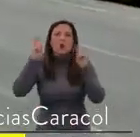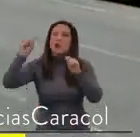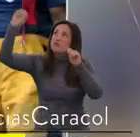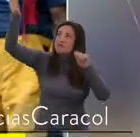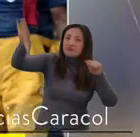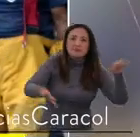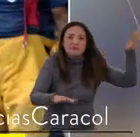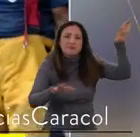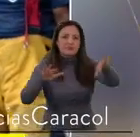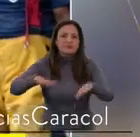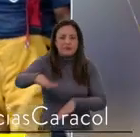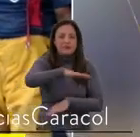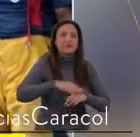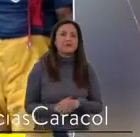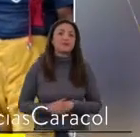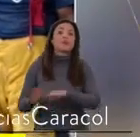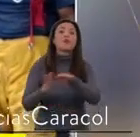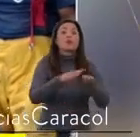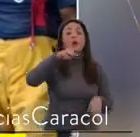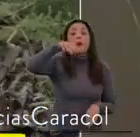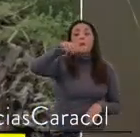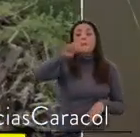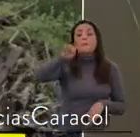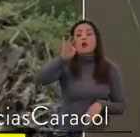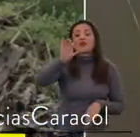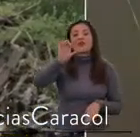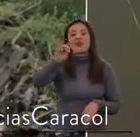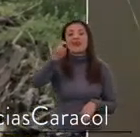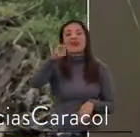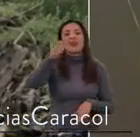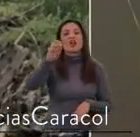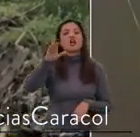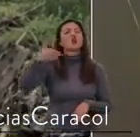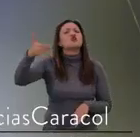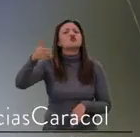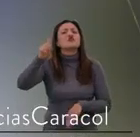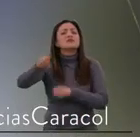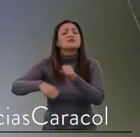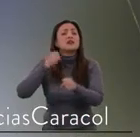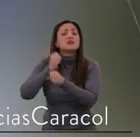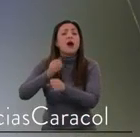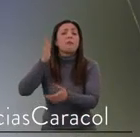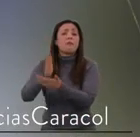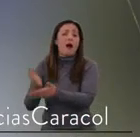del Tolima. Y en el municipio de Montenegro, un niño de apenas 6 años de edad murió por la caída de un derrumbe.